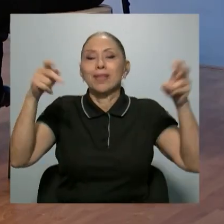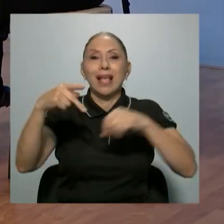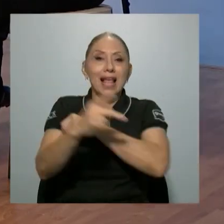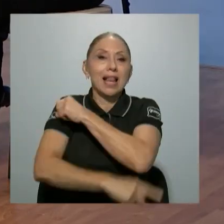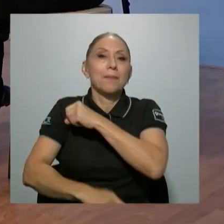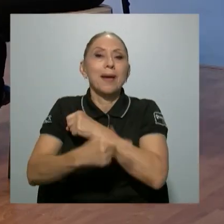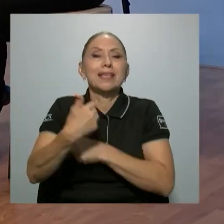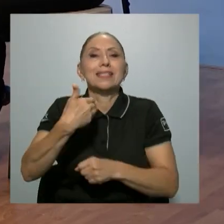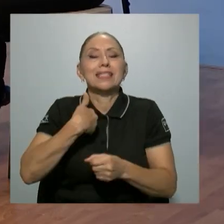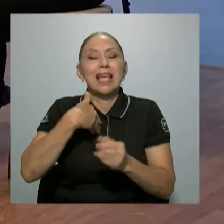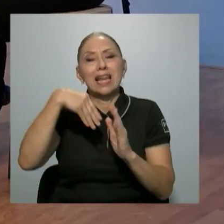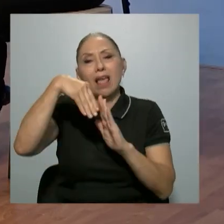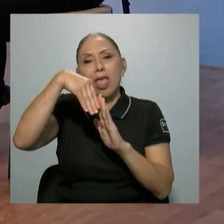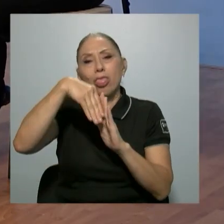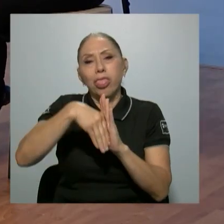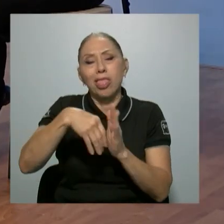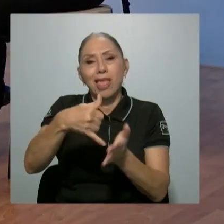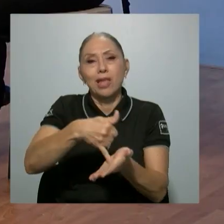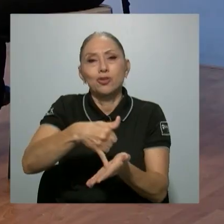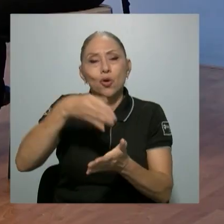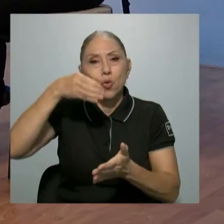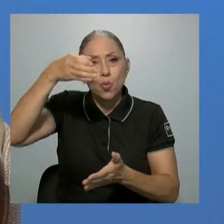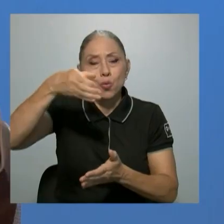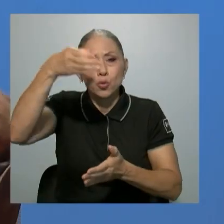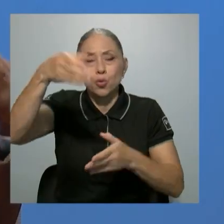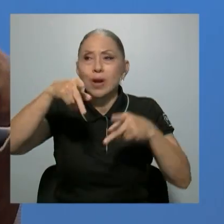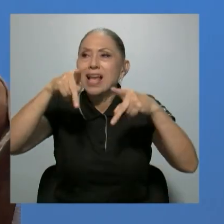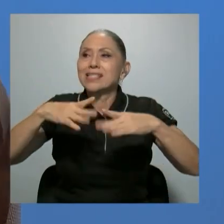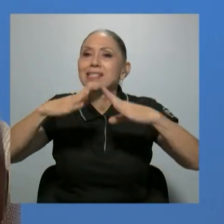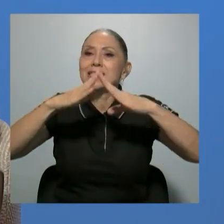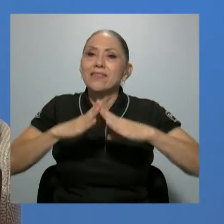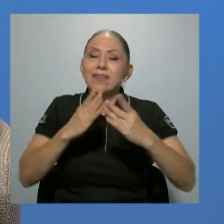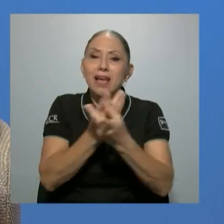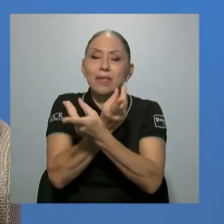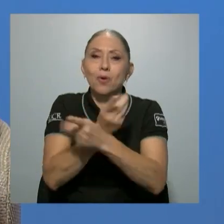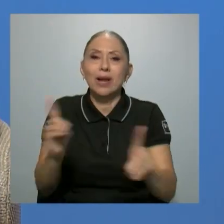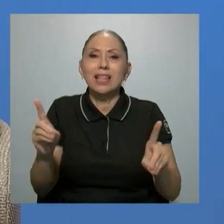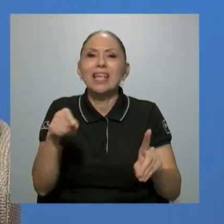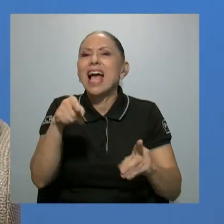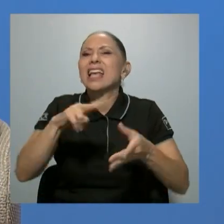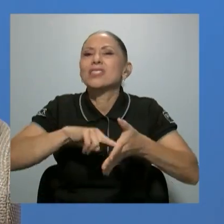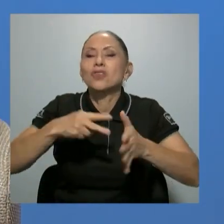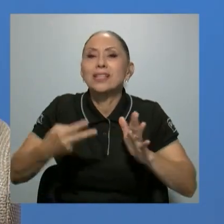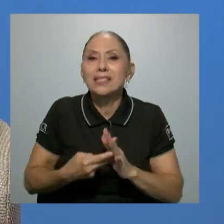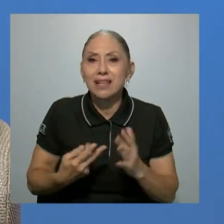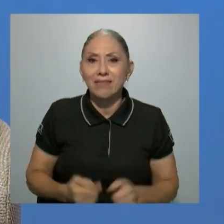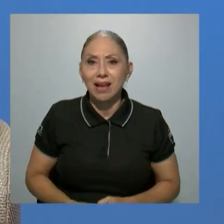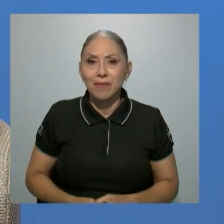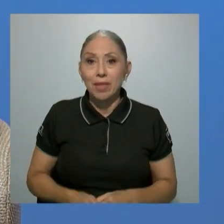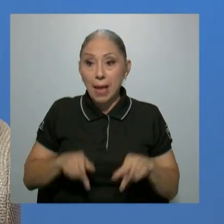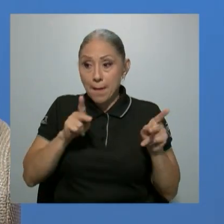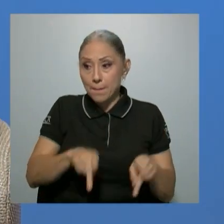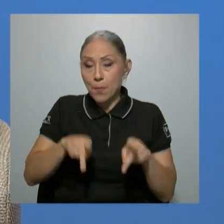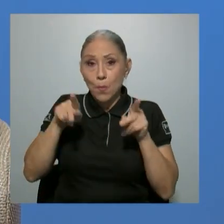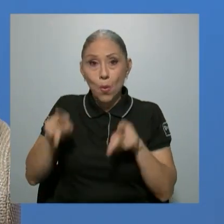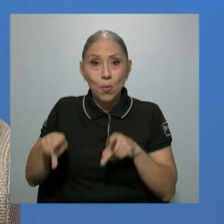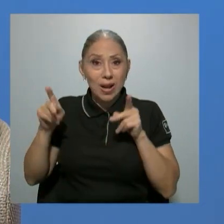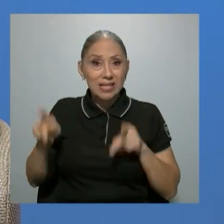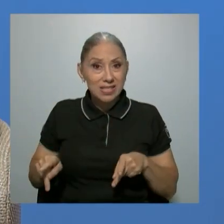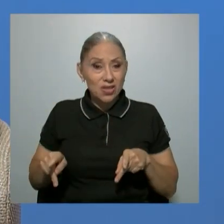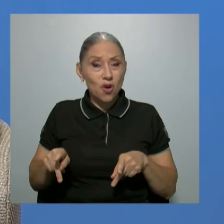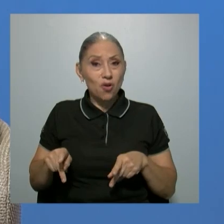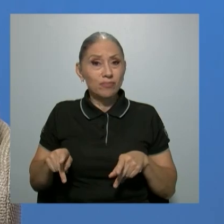cívica democrática. ¿Qué es esto? No es más ni menos que cada vez la población participa menos en el